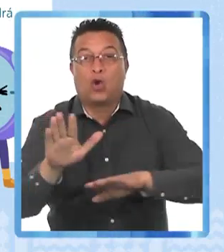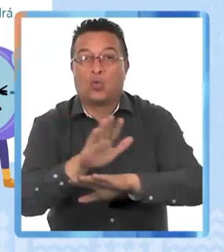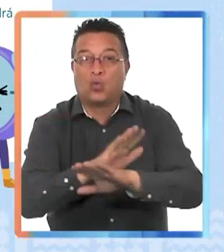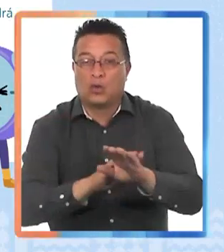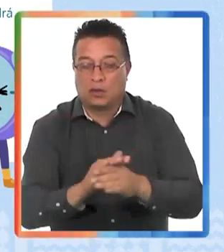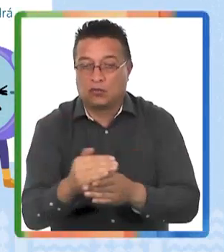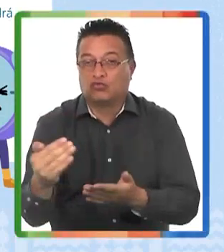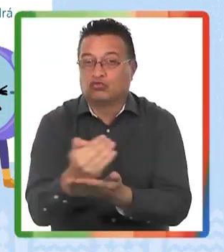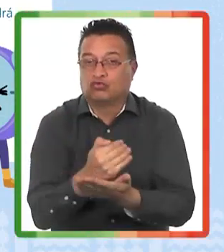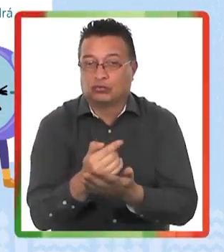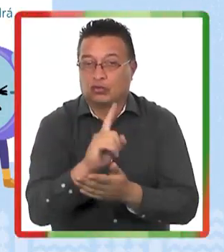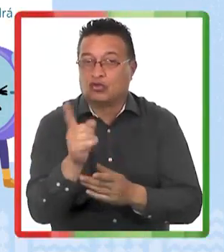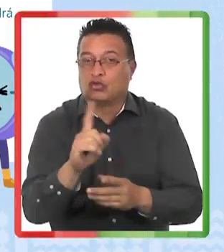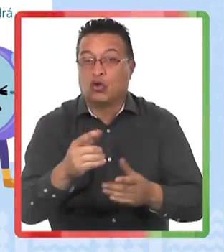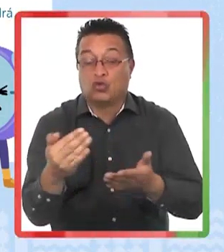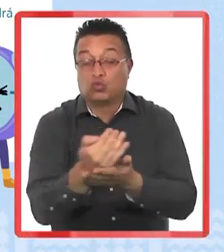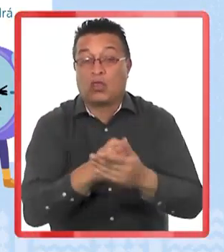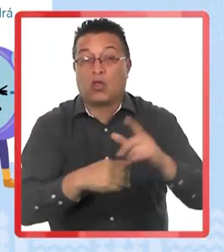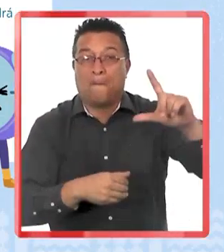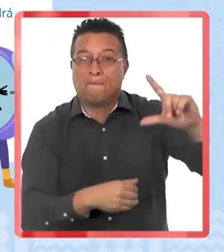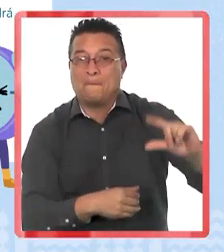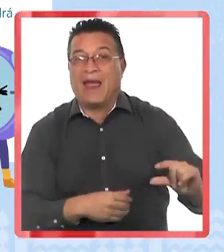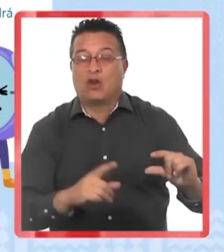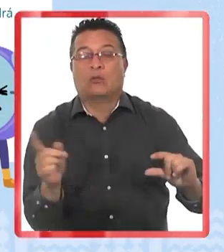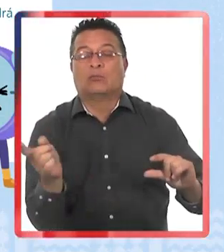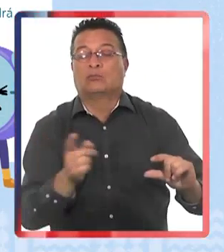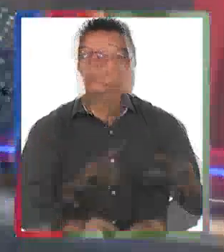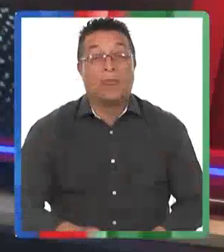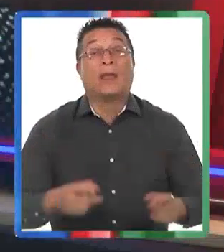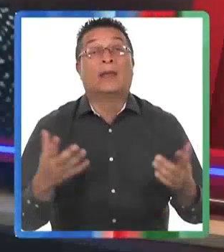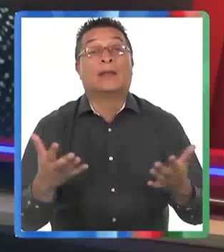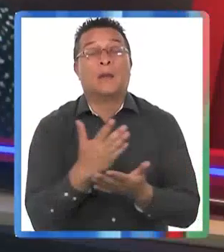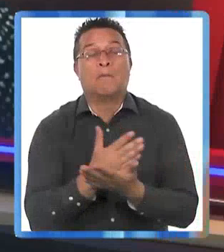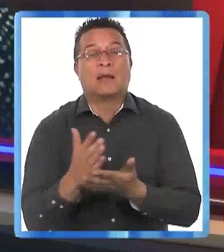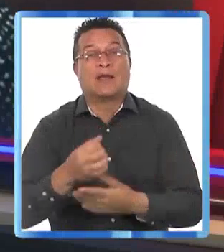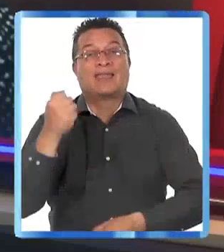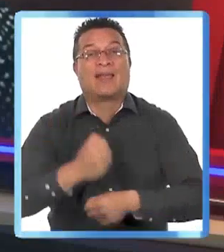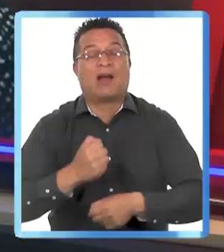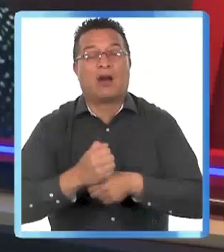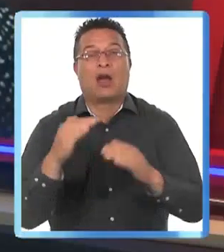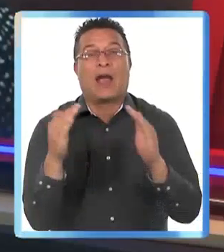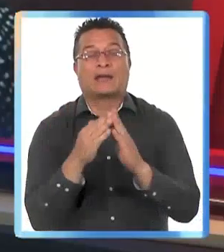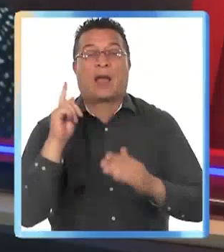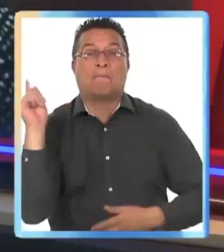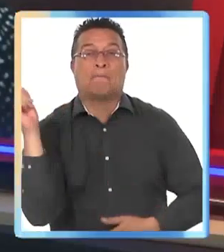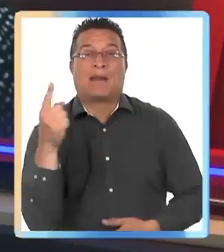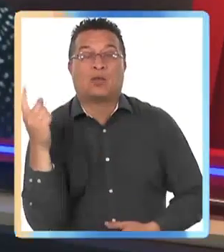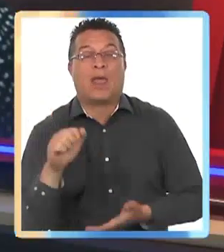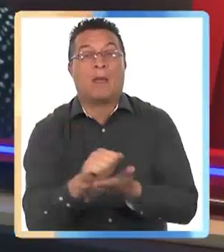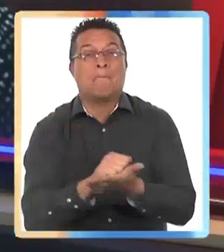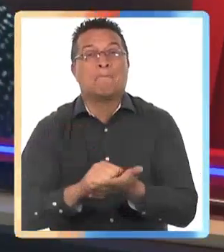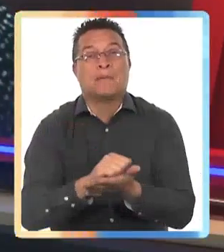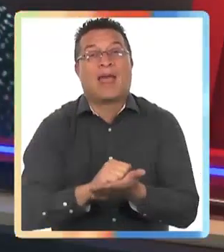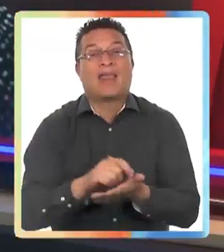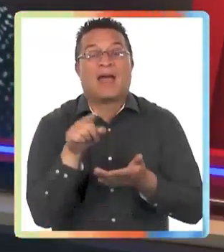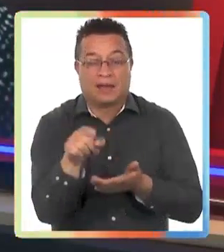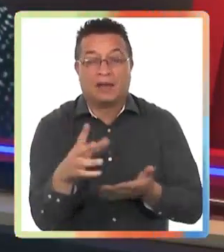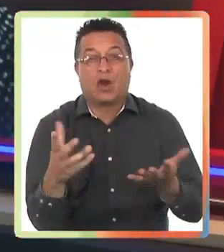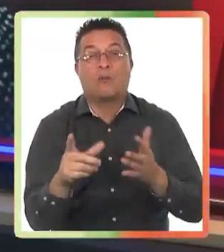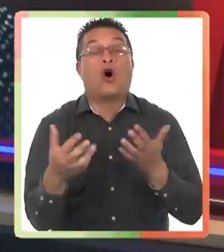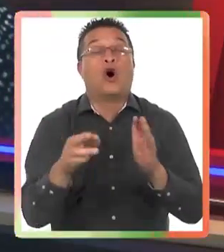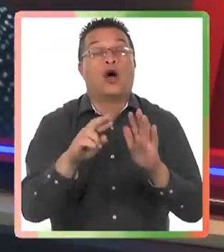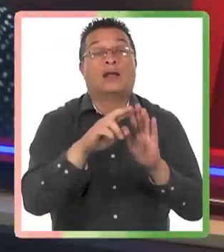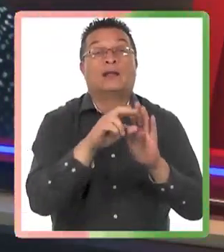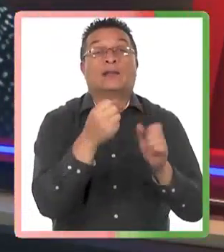sea, no puede haber rebaja de sueldos con motivo de la reducción de jornada. ¿Qué va a pasar, por ejemplo, con las trabajadoras de casa particular y cómo regula también esta ley